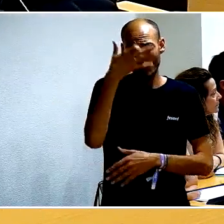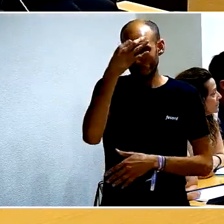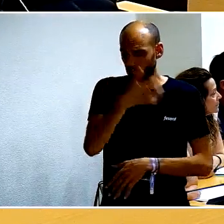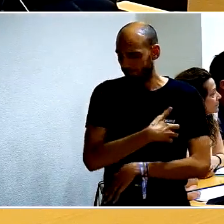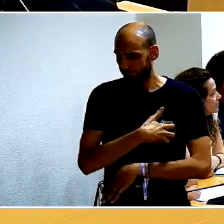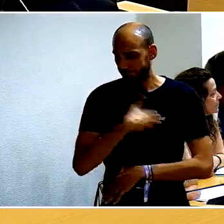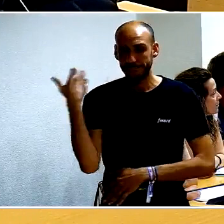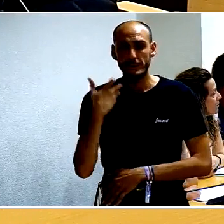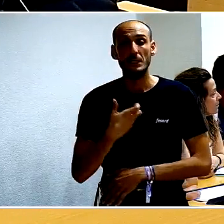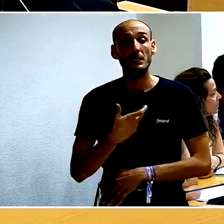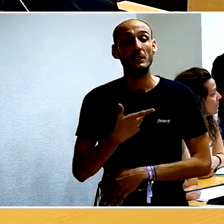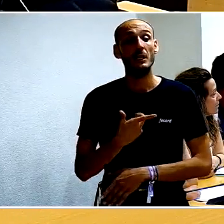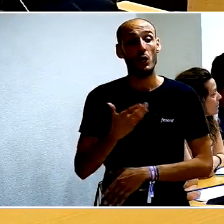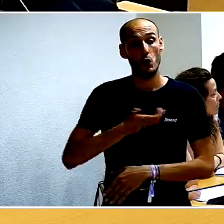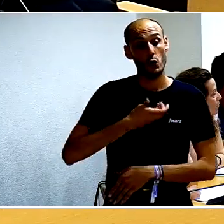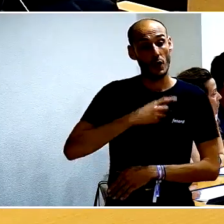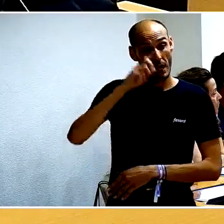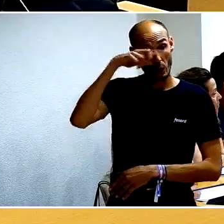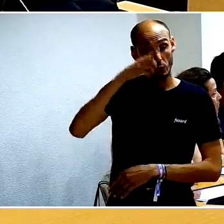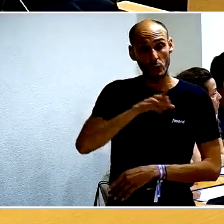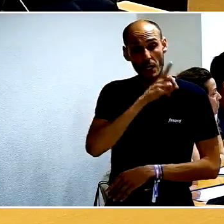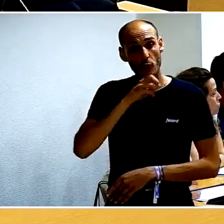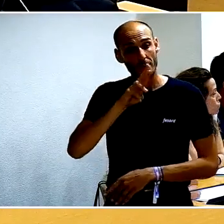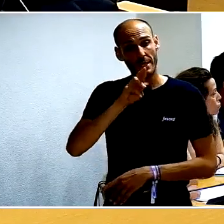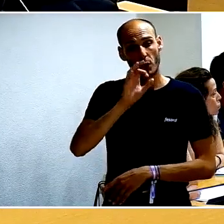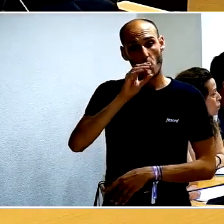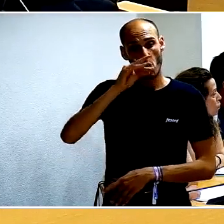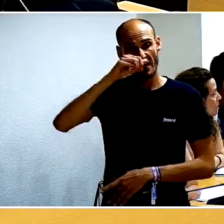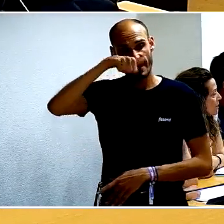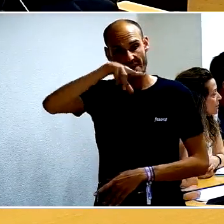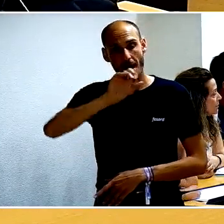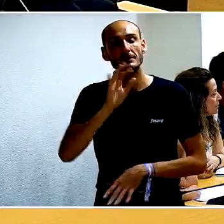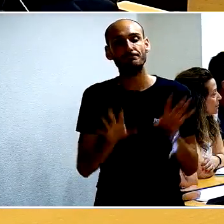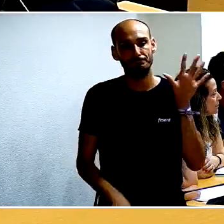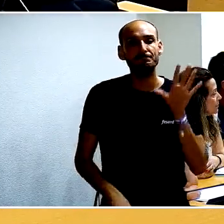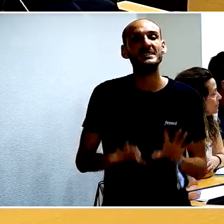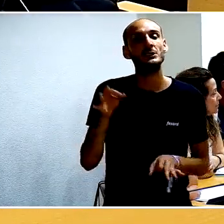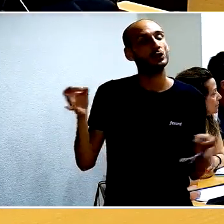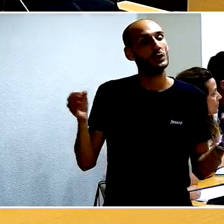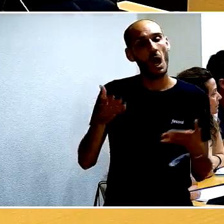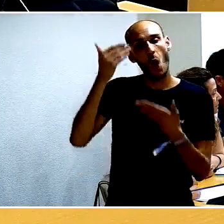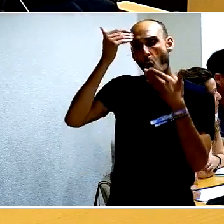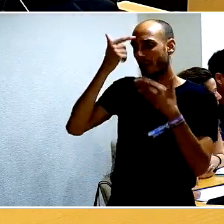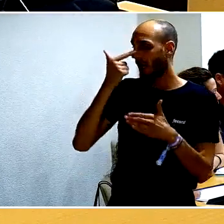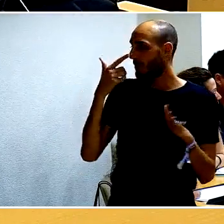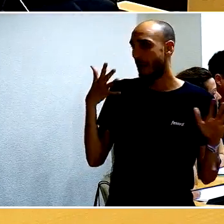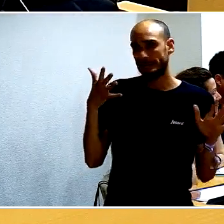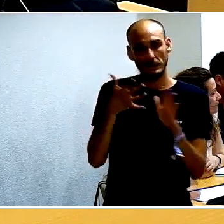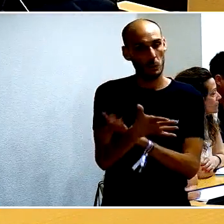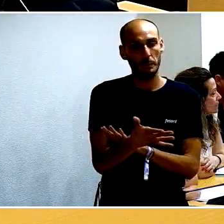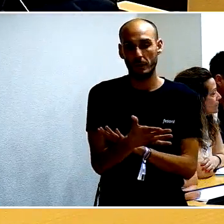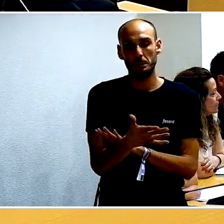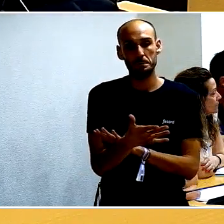nuestro concejal de cultura en aquella época, Luis Ródenas, quien decidió hacer un homenaje permanente y perpetuo